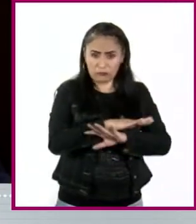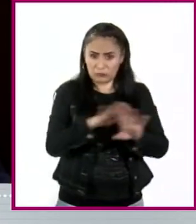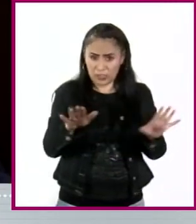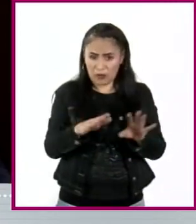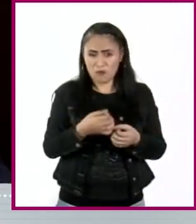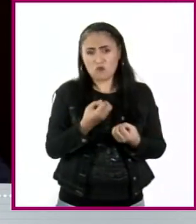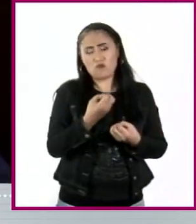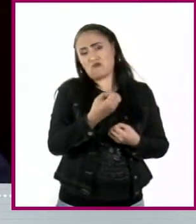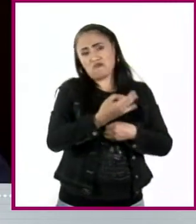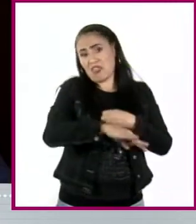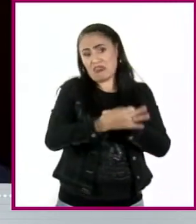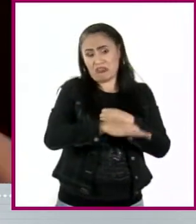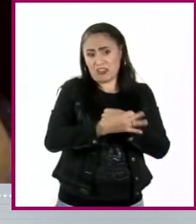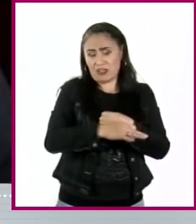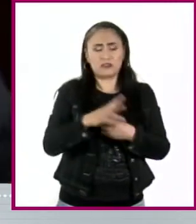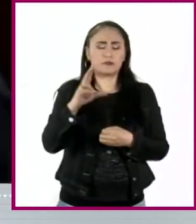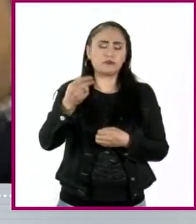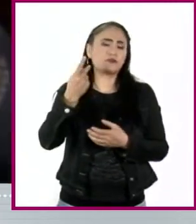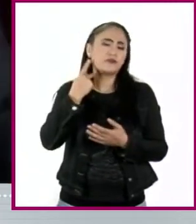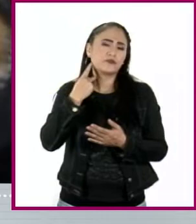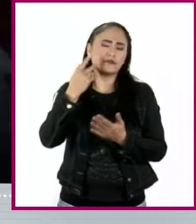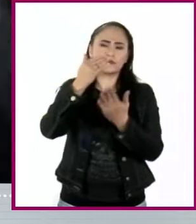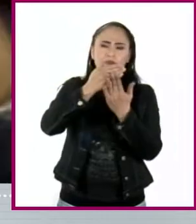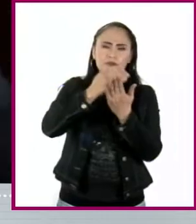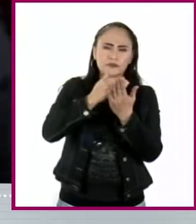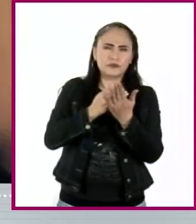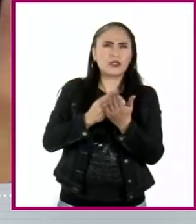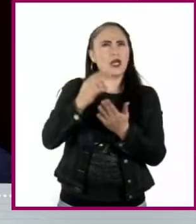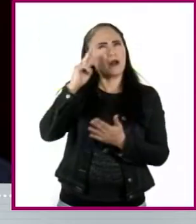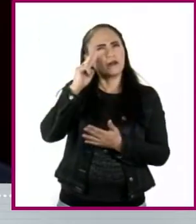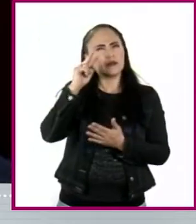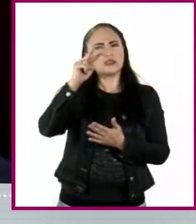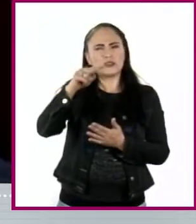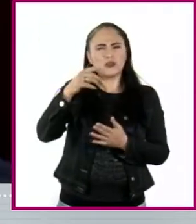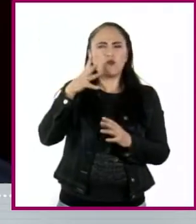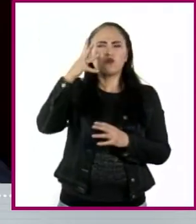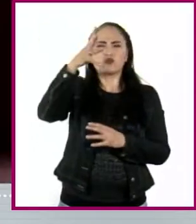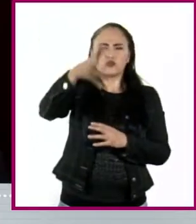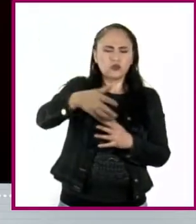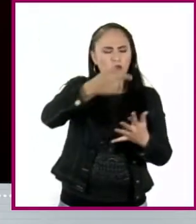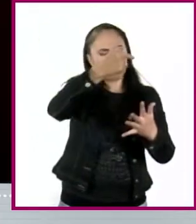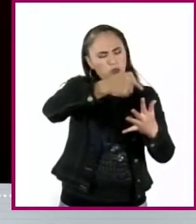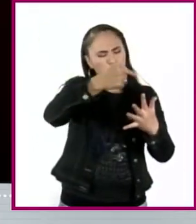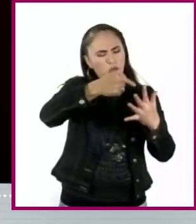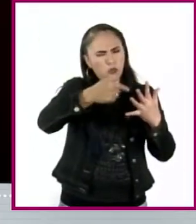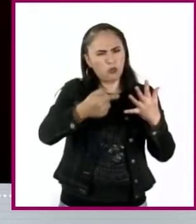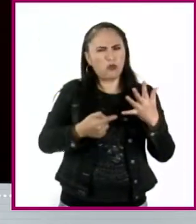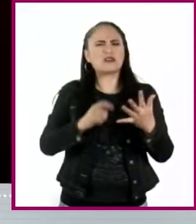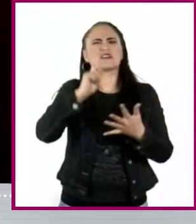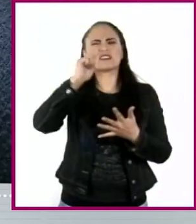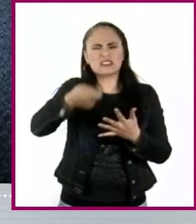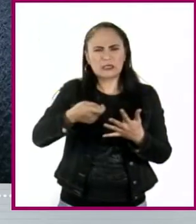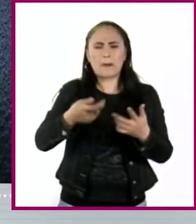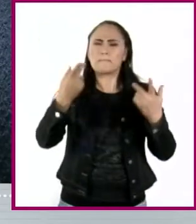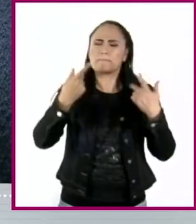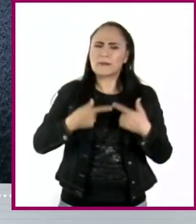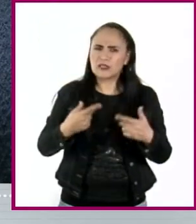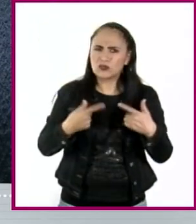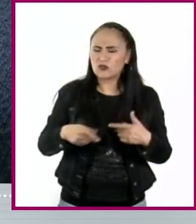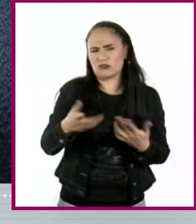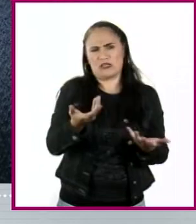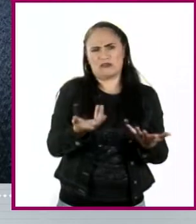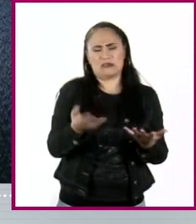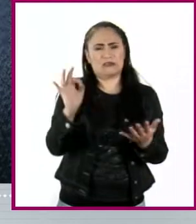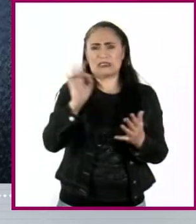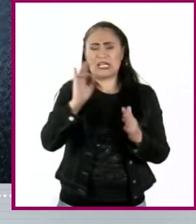largo alcance en la política pública tendría que ver cuáles son esos factores estructurales que hace que haya personas que no tengan